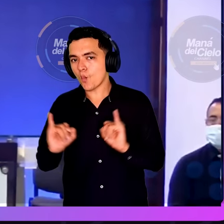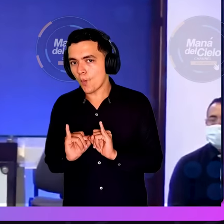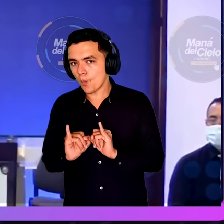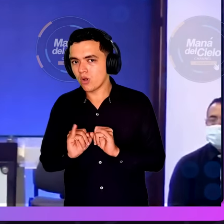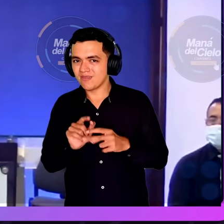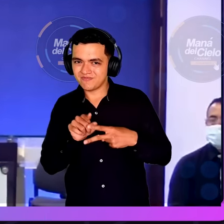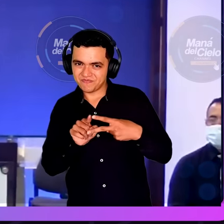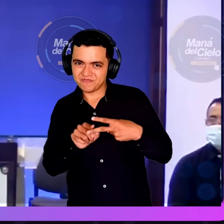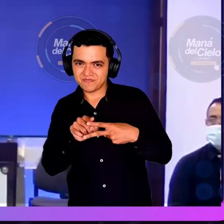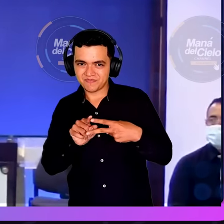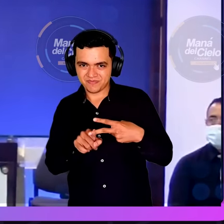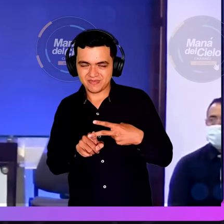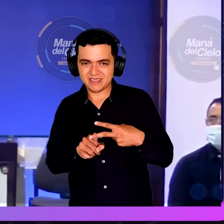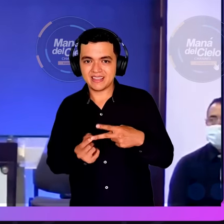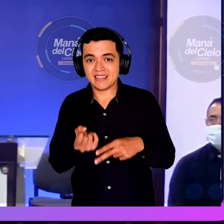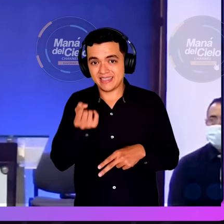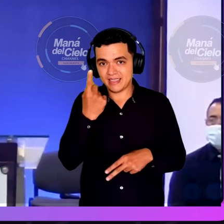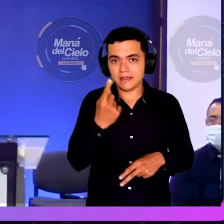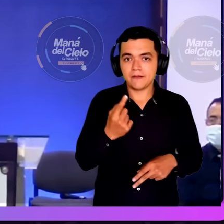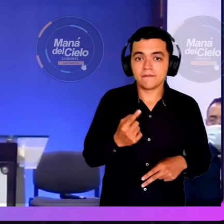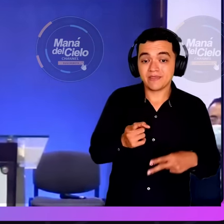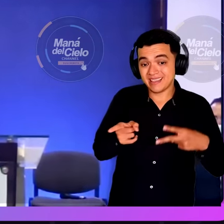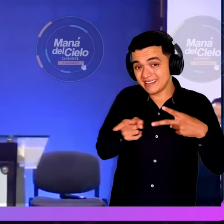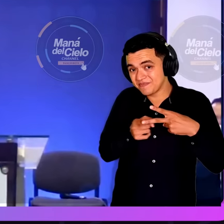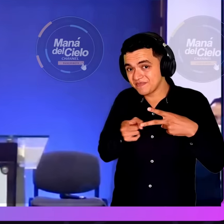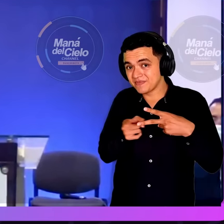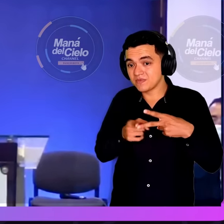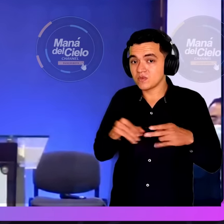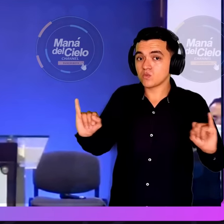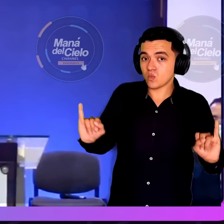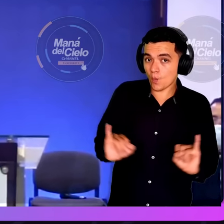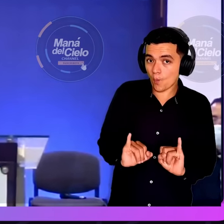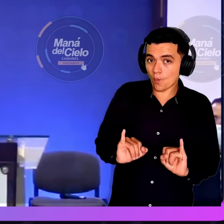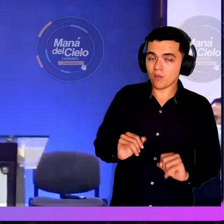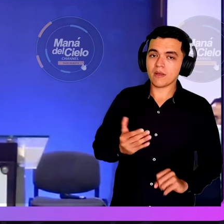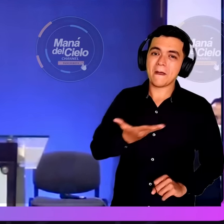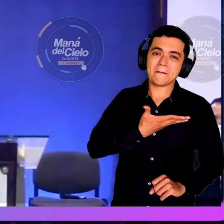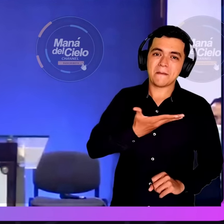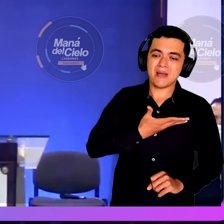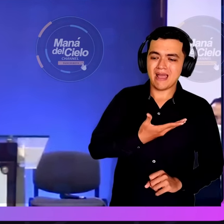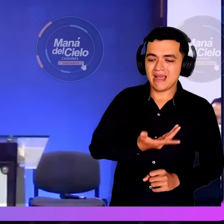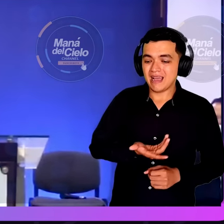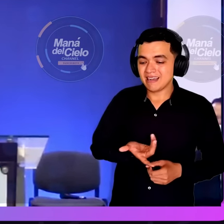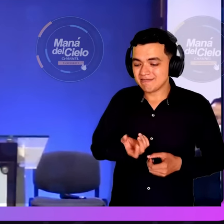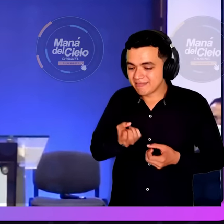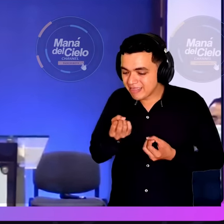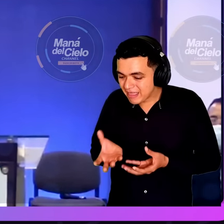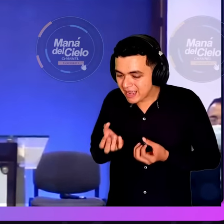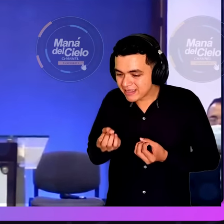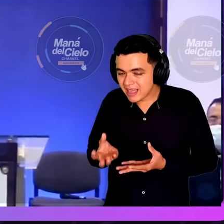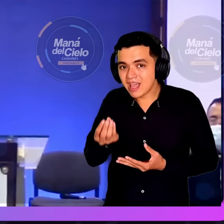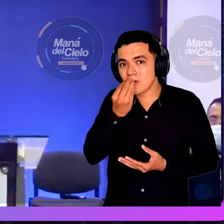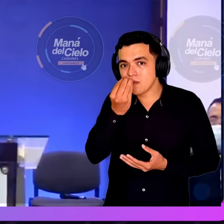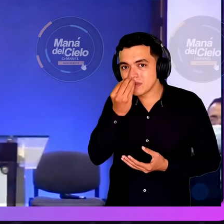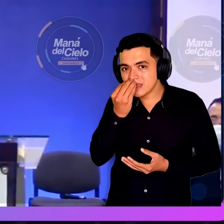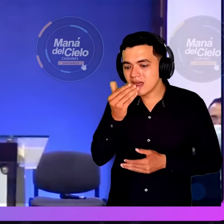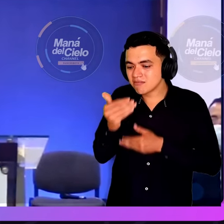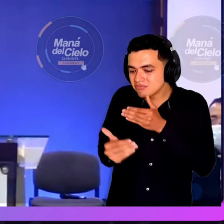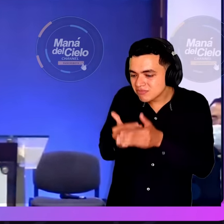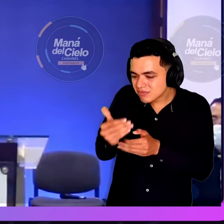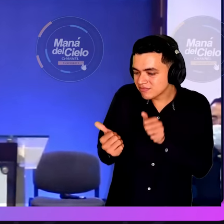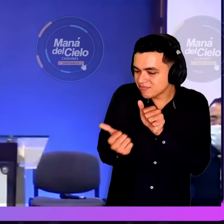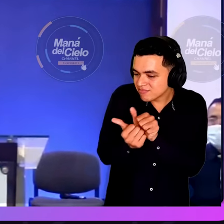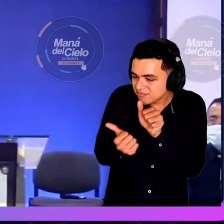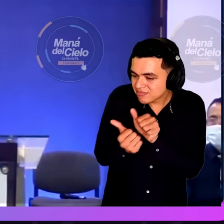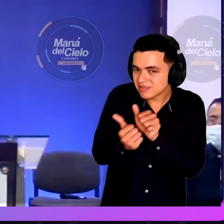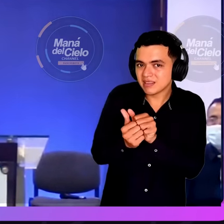ayuno, invitaba a las personas que tuvieran necesidad espiritual, y yo estaba ahí en el día ayudando a orar a las personas. Entonces yo le dije, ¿tú quieres venir